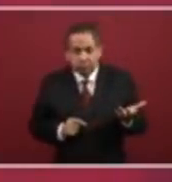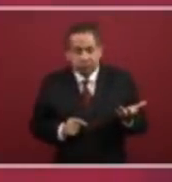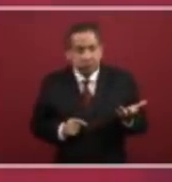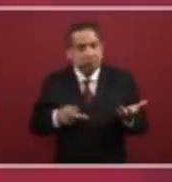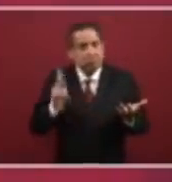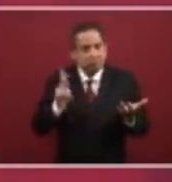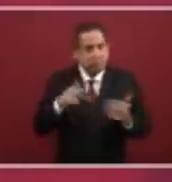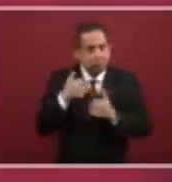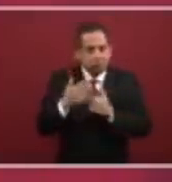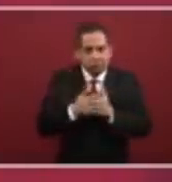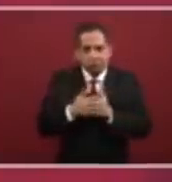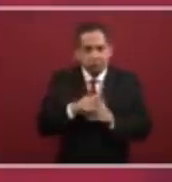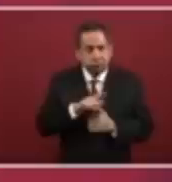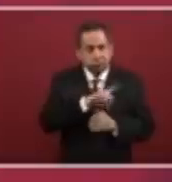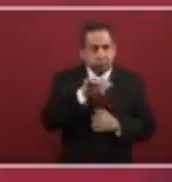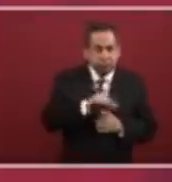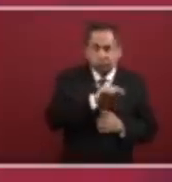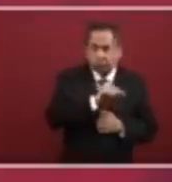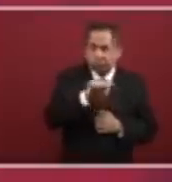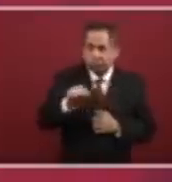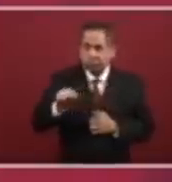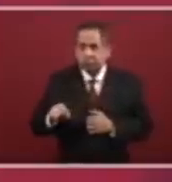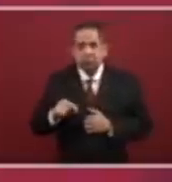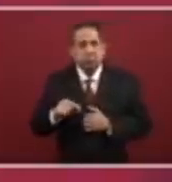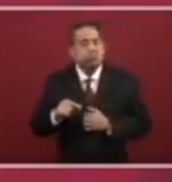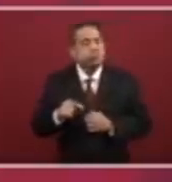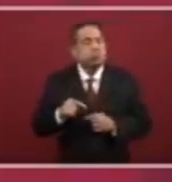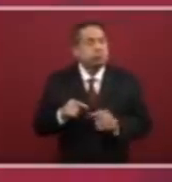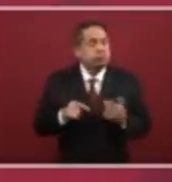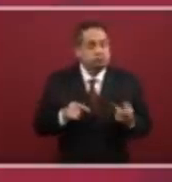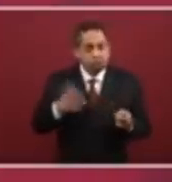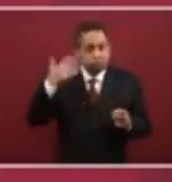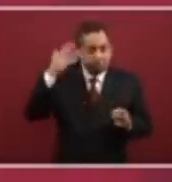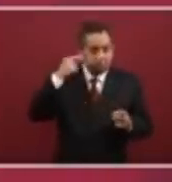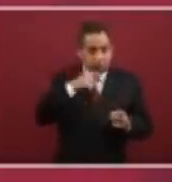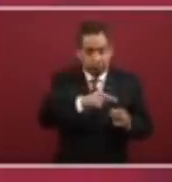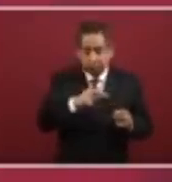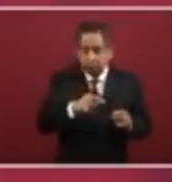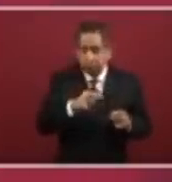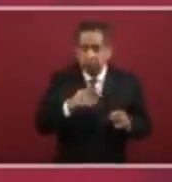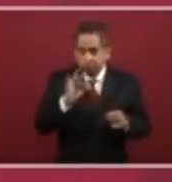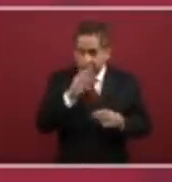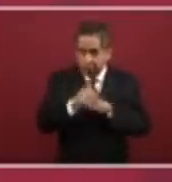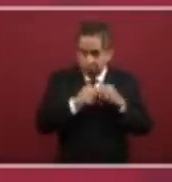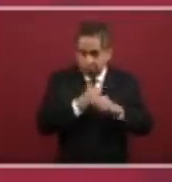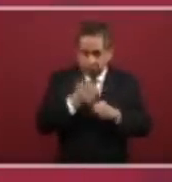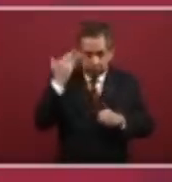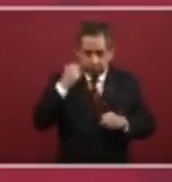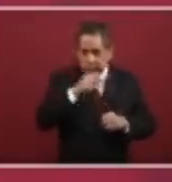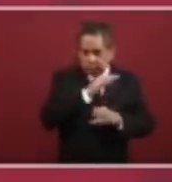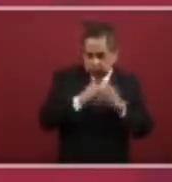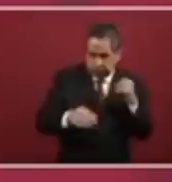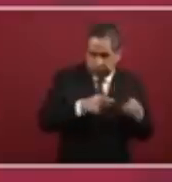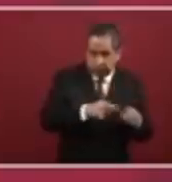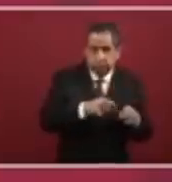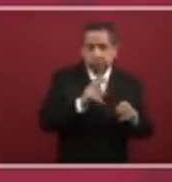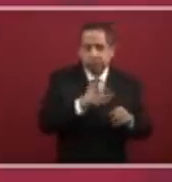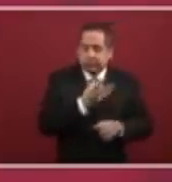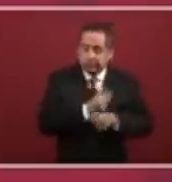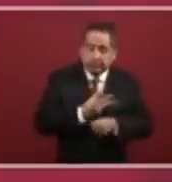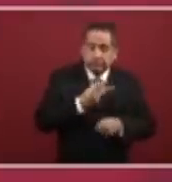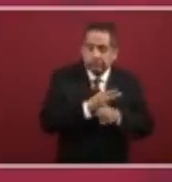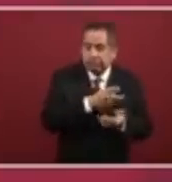las que se hicieron se han estado rehabilitando. Es